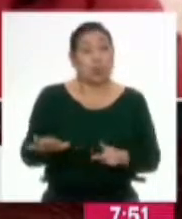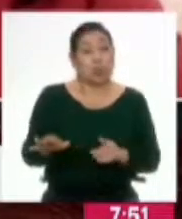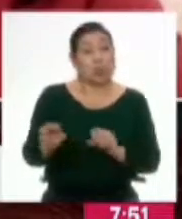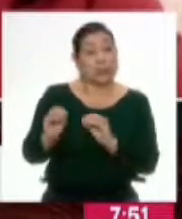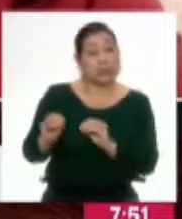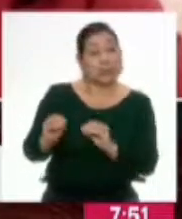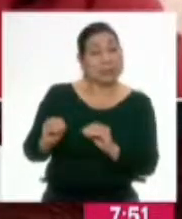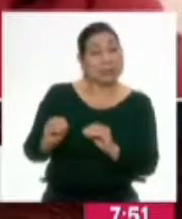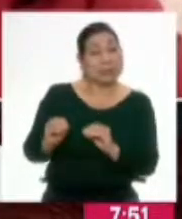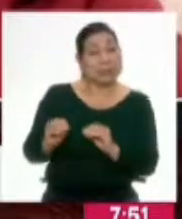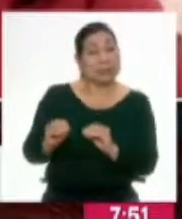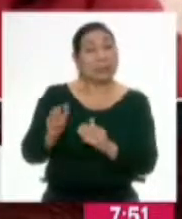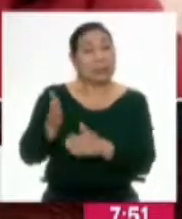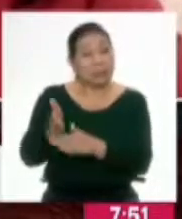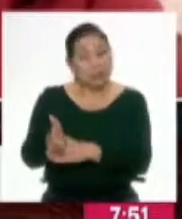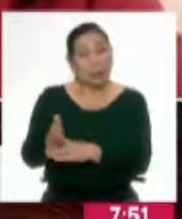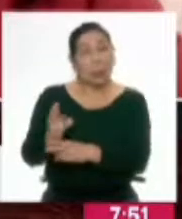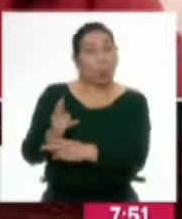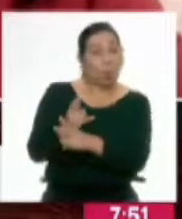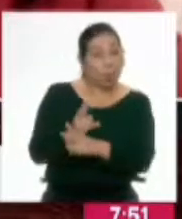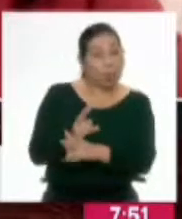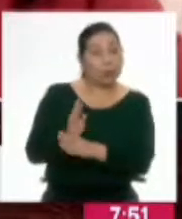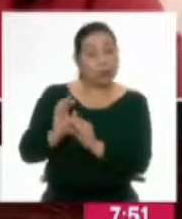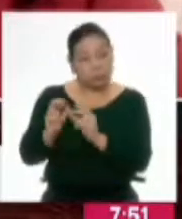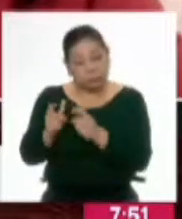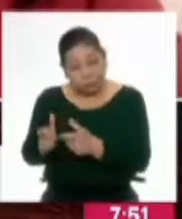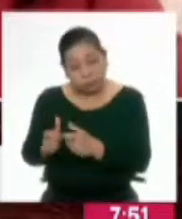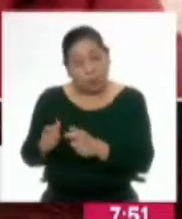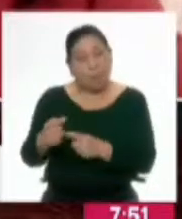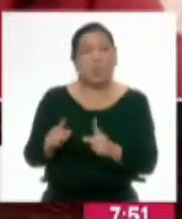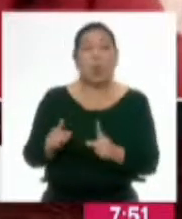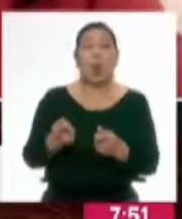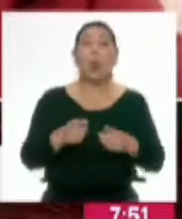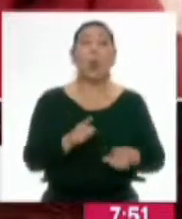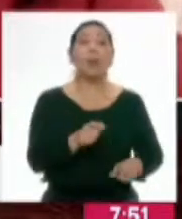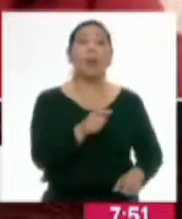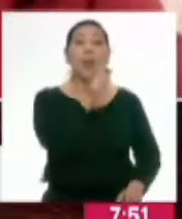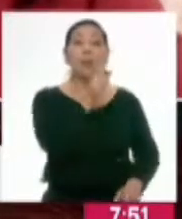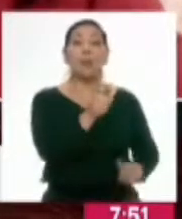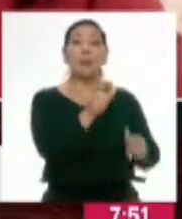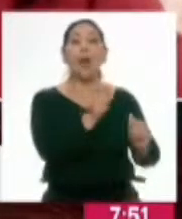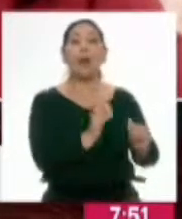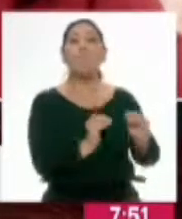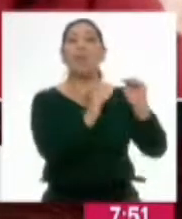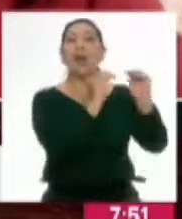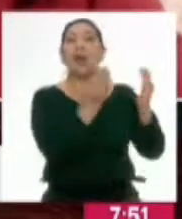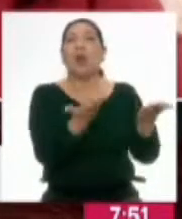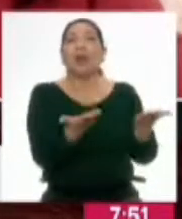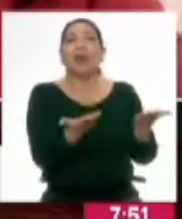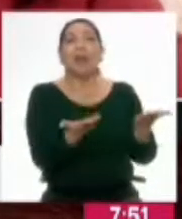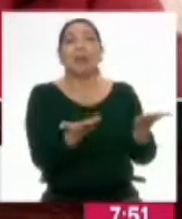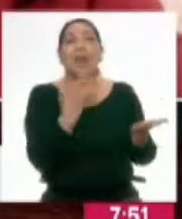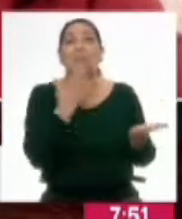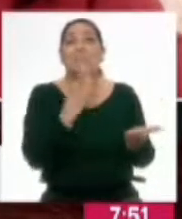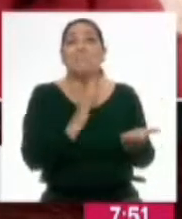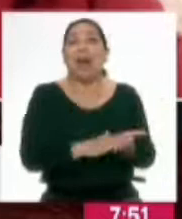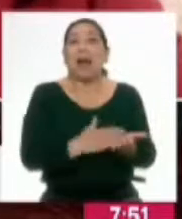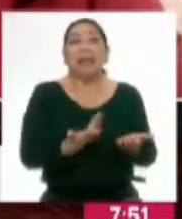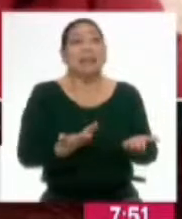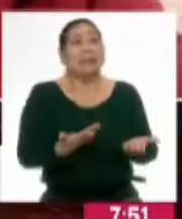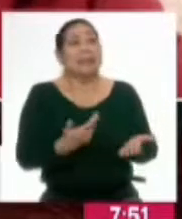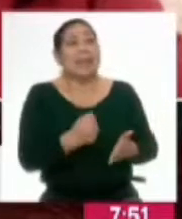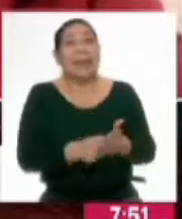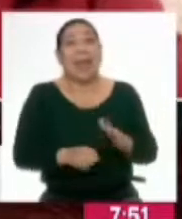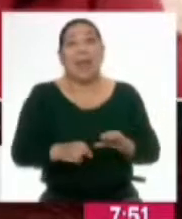que nosotros asistirlo, cuidarlo, vigilarlo. Pero ¿qué pasa cuando es el adulto el que no la pasa bien y ya no da para